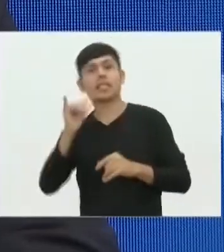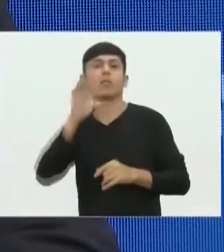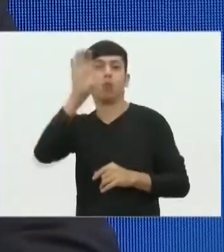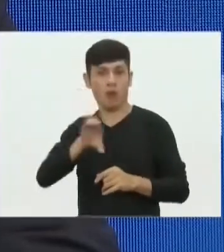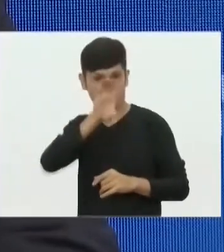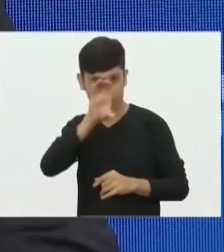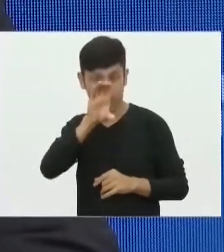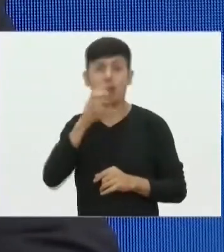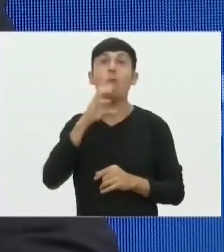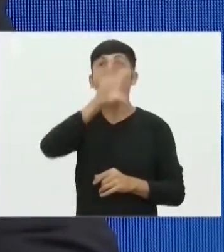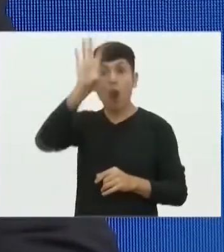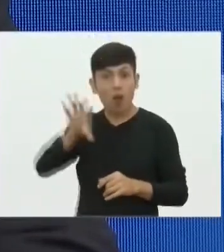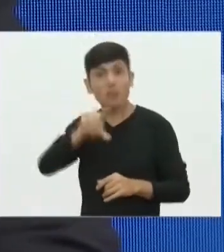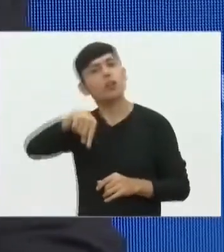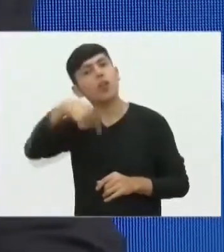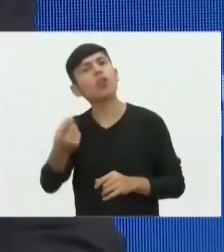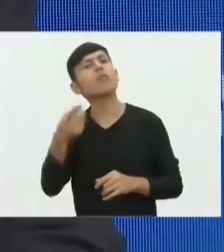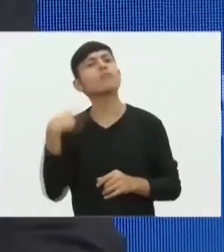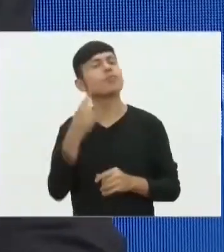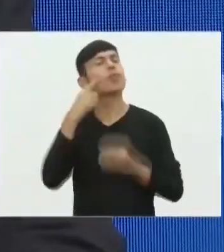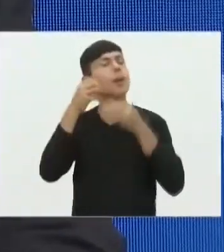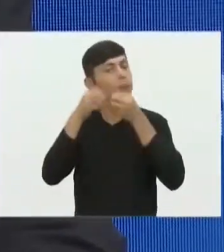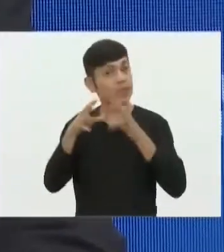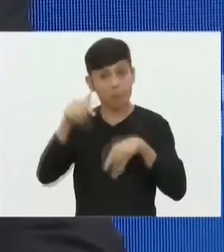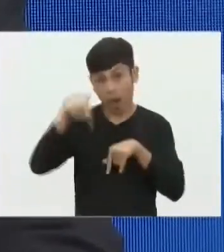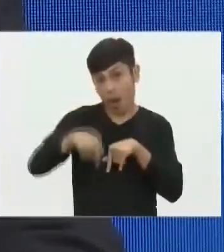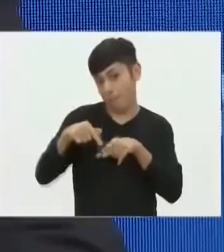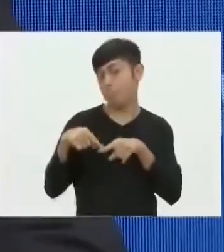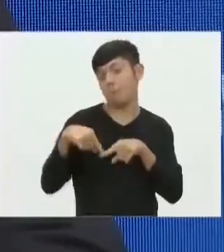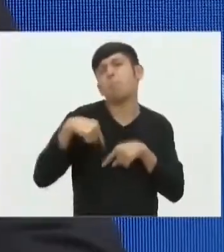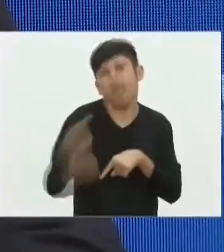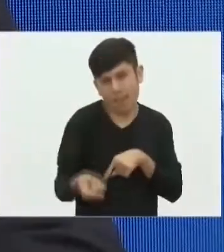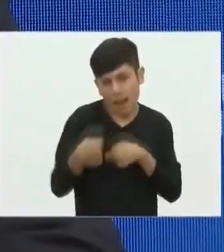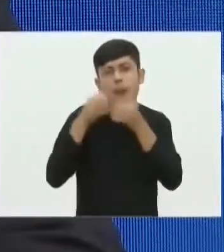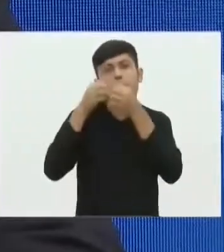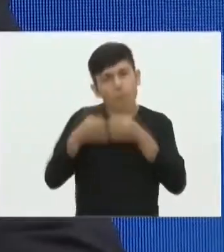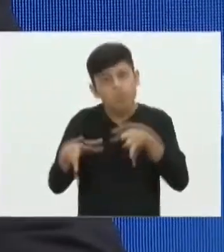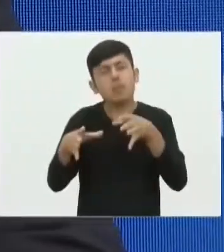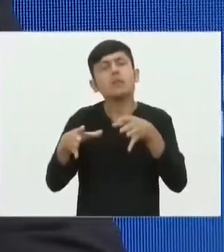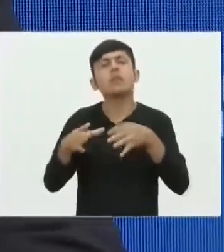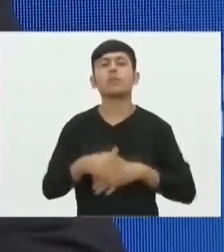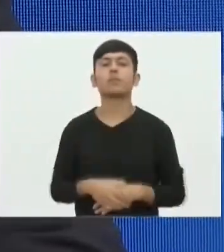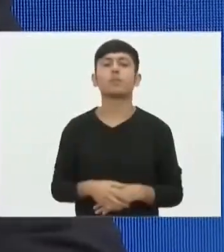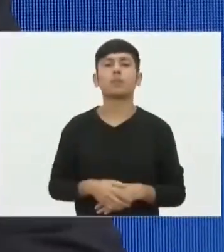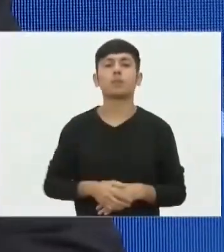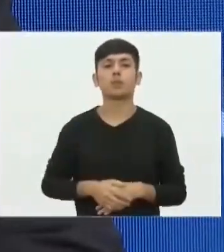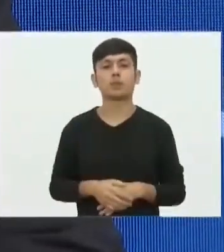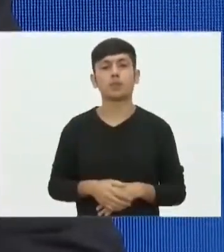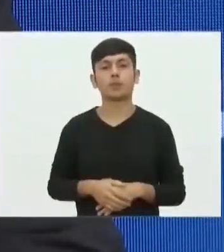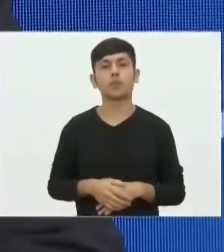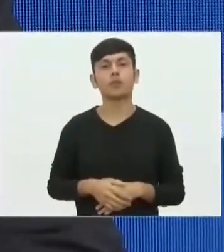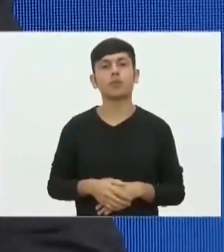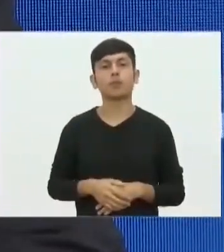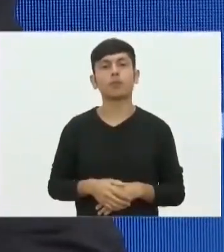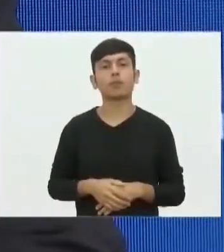En el resto de la provincia vamos a comenzar en el día de mañana una